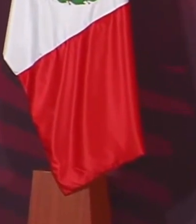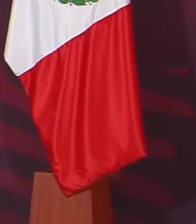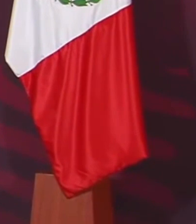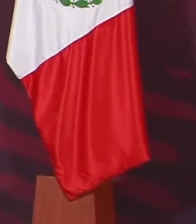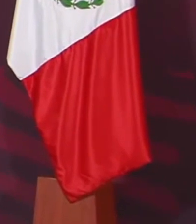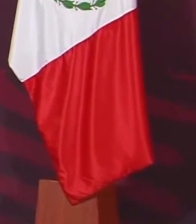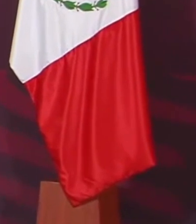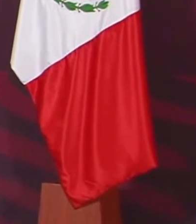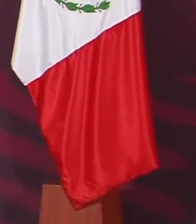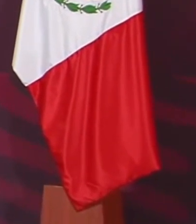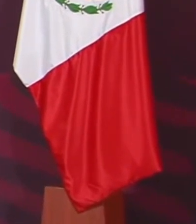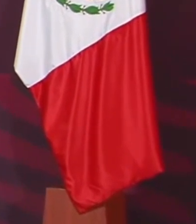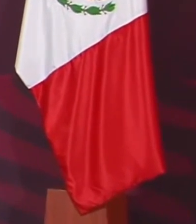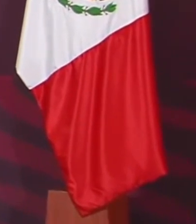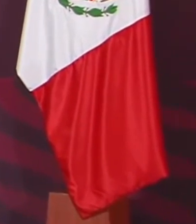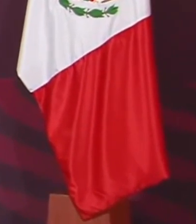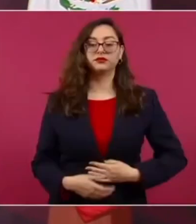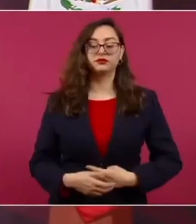Acuérdense